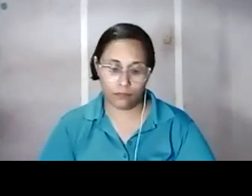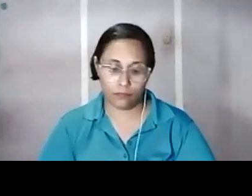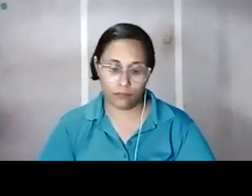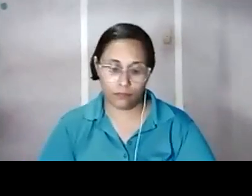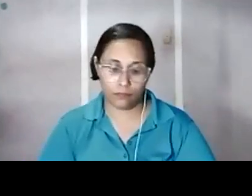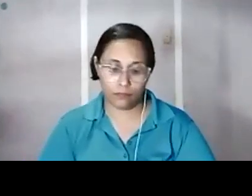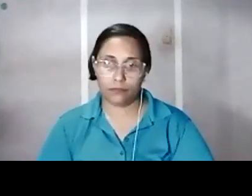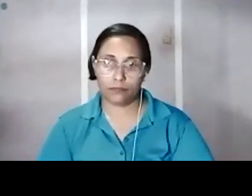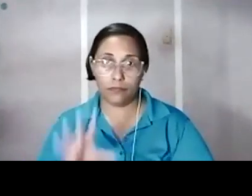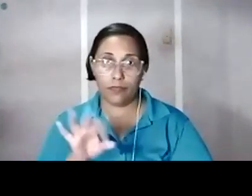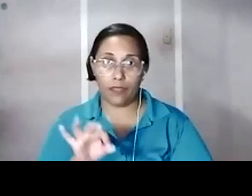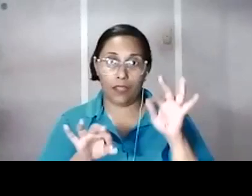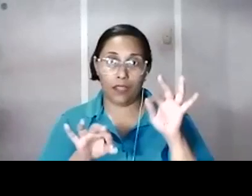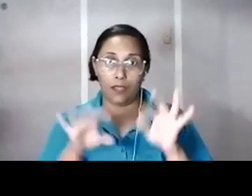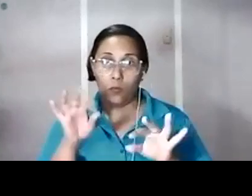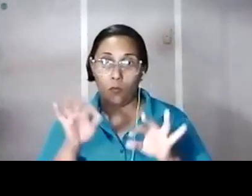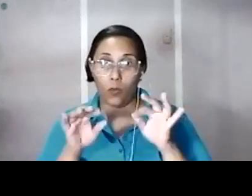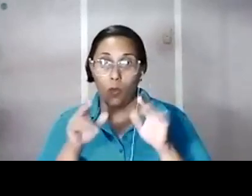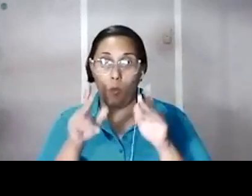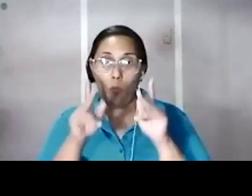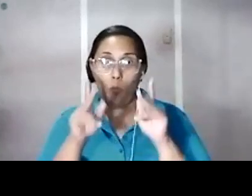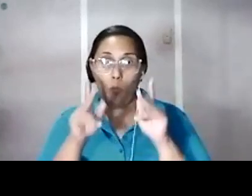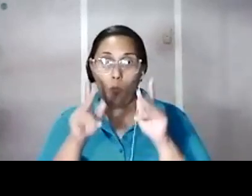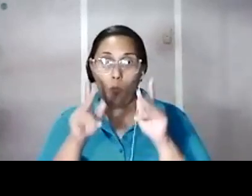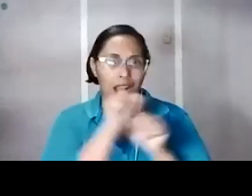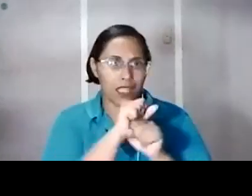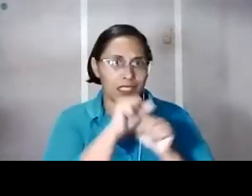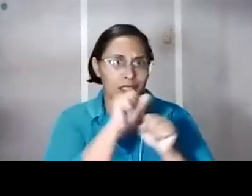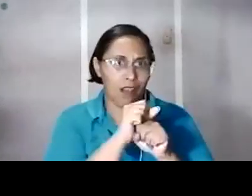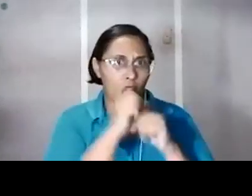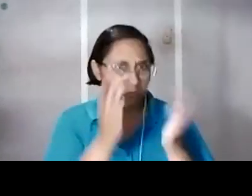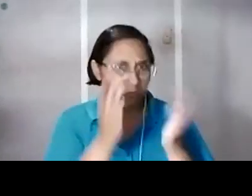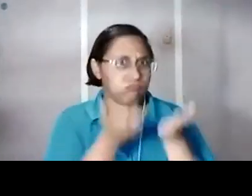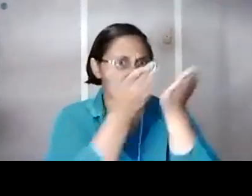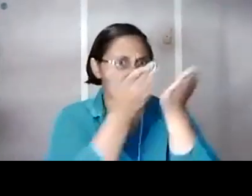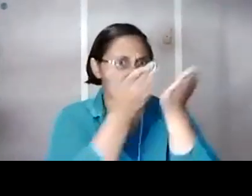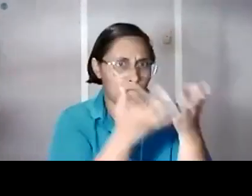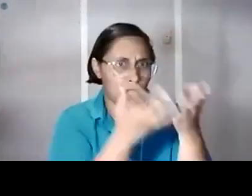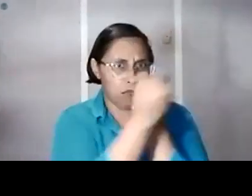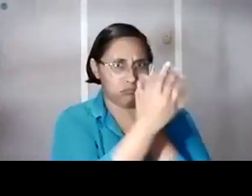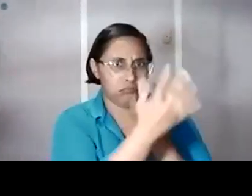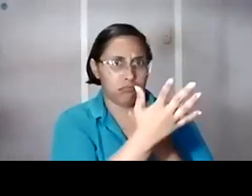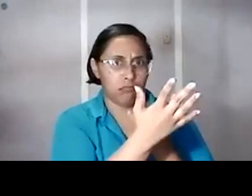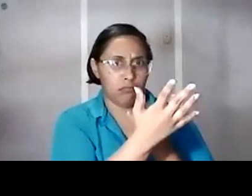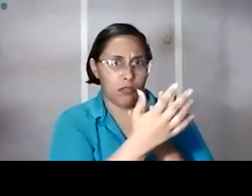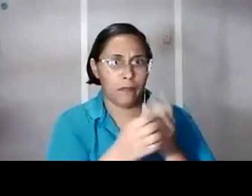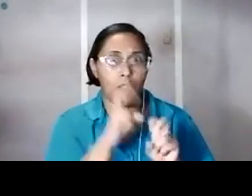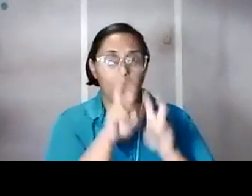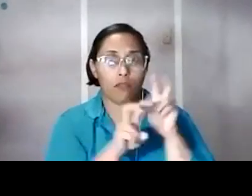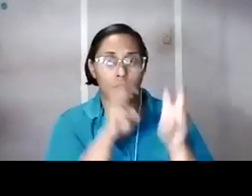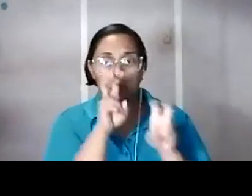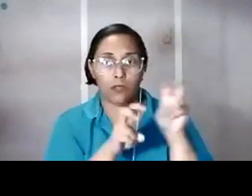encuentra a alguien que está haciendo un trabajo, pues mira, aquí te doy esta ficha, Y yo lo del carnaval decía,